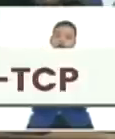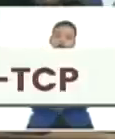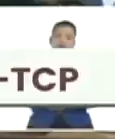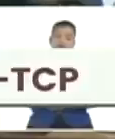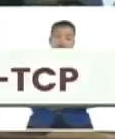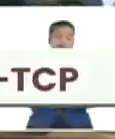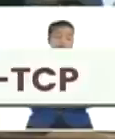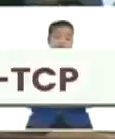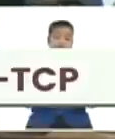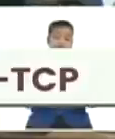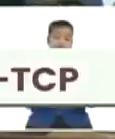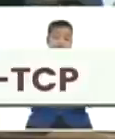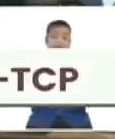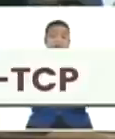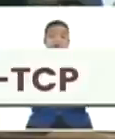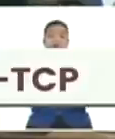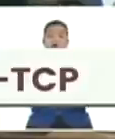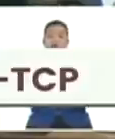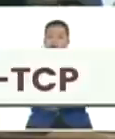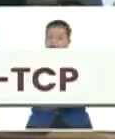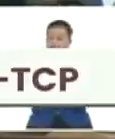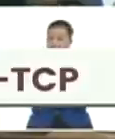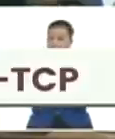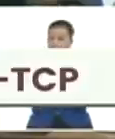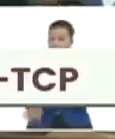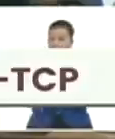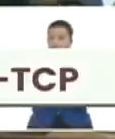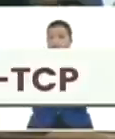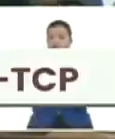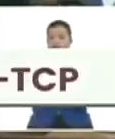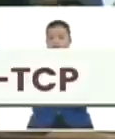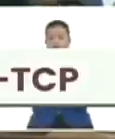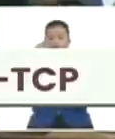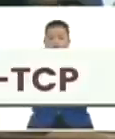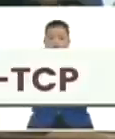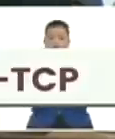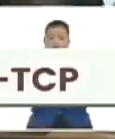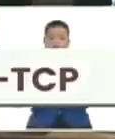Mi madre me creció a que no fuera maleducado. ¿Para que no fuera maleducado?